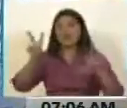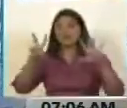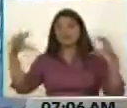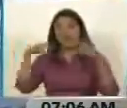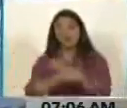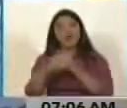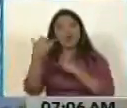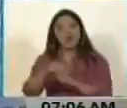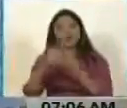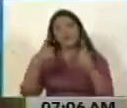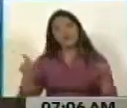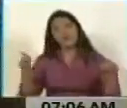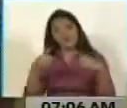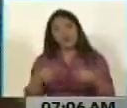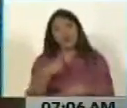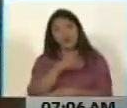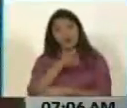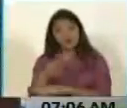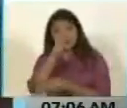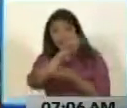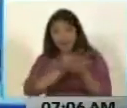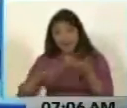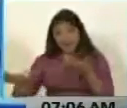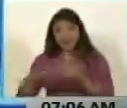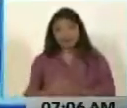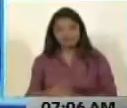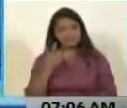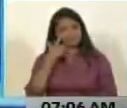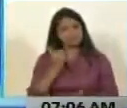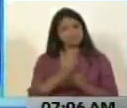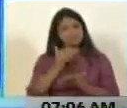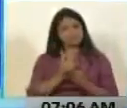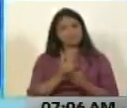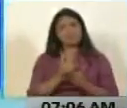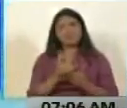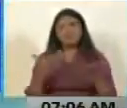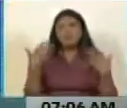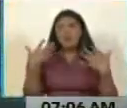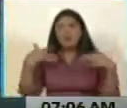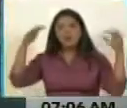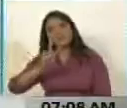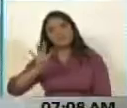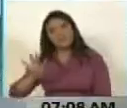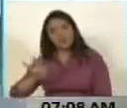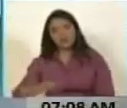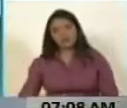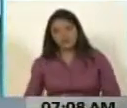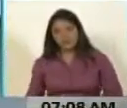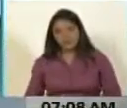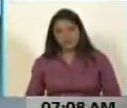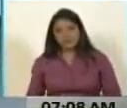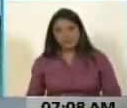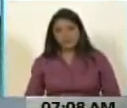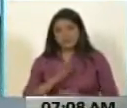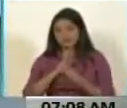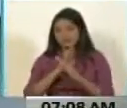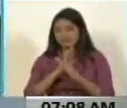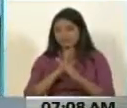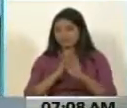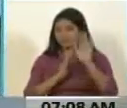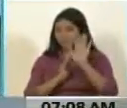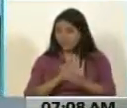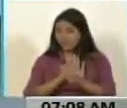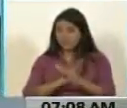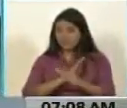un concierto. Bueno, pueden participar completamente gratis. Vamos a ver cómo está el tiempo en nuestro país con la hermosa Verónica Alejandra. Vamos a poner pausa en la